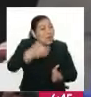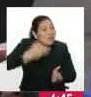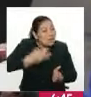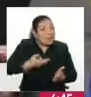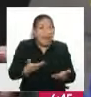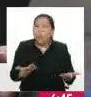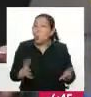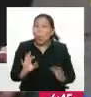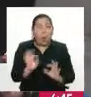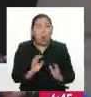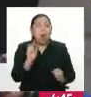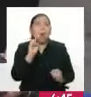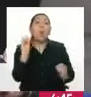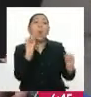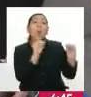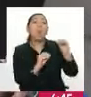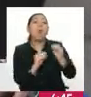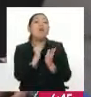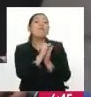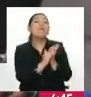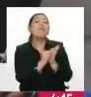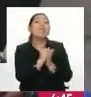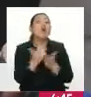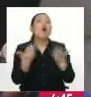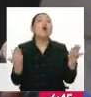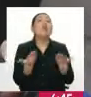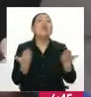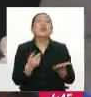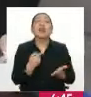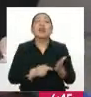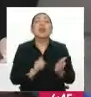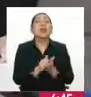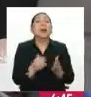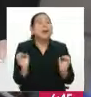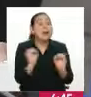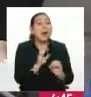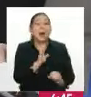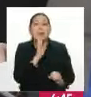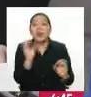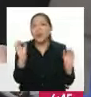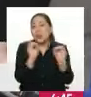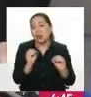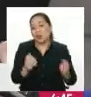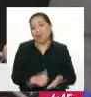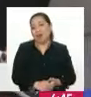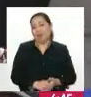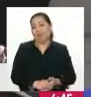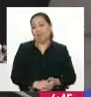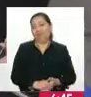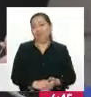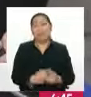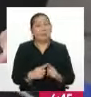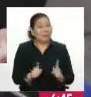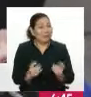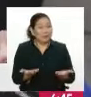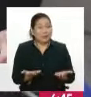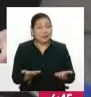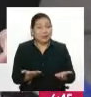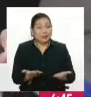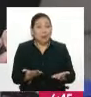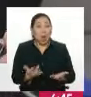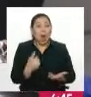prueba original. Nunca nos ha puesto a la disposición dónde está, con qué grabó. Jamás. Entonces, el señor Mamani,